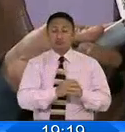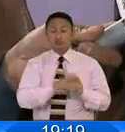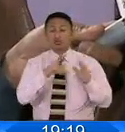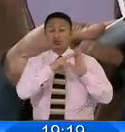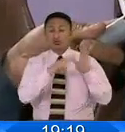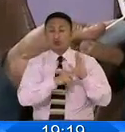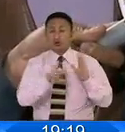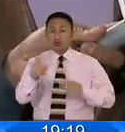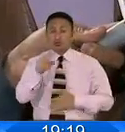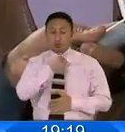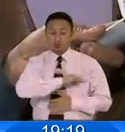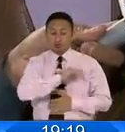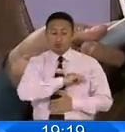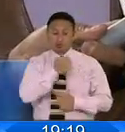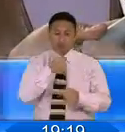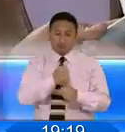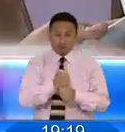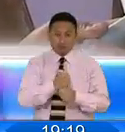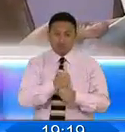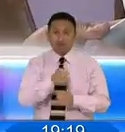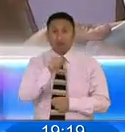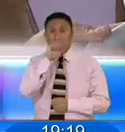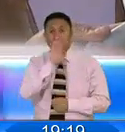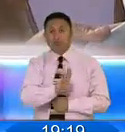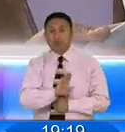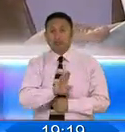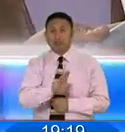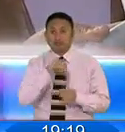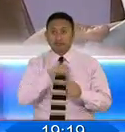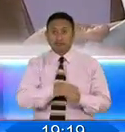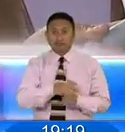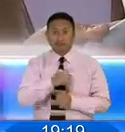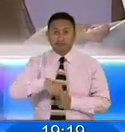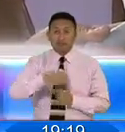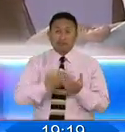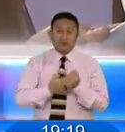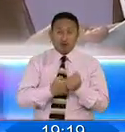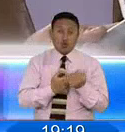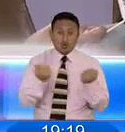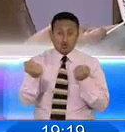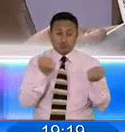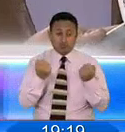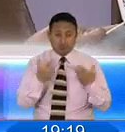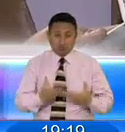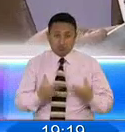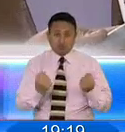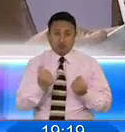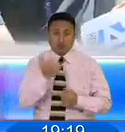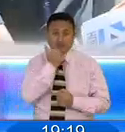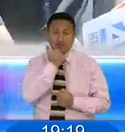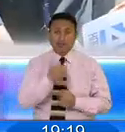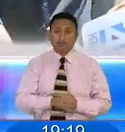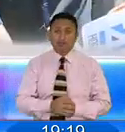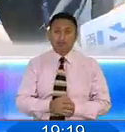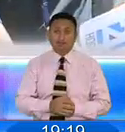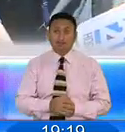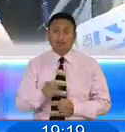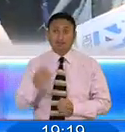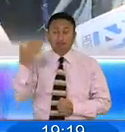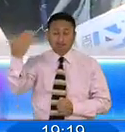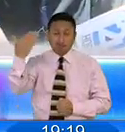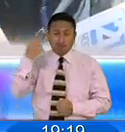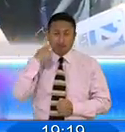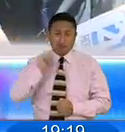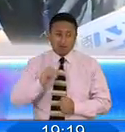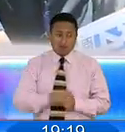municipio para su funcionamiento. Y la letra D, que es el mal manejo de recursos y de fondos municipales. El alcalde Yunda dijo que una